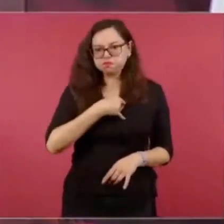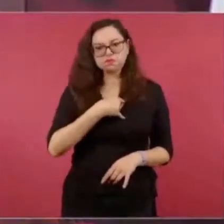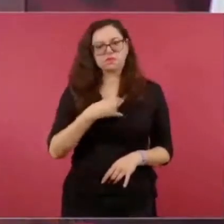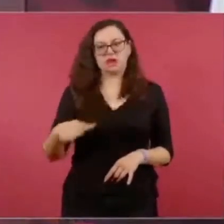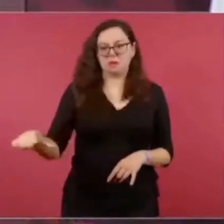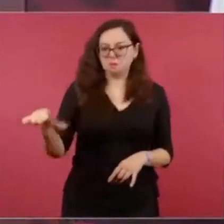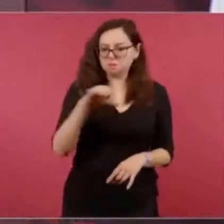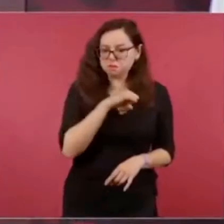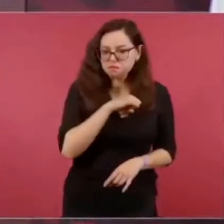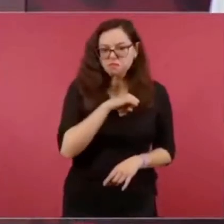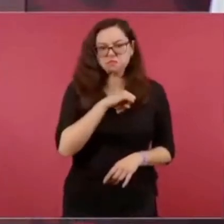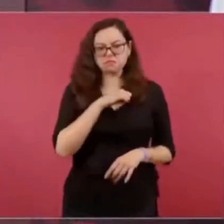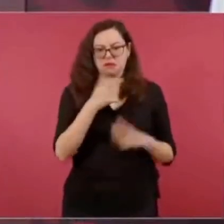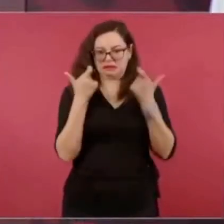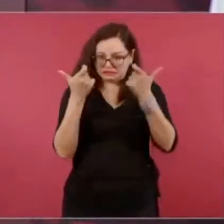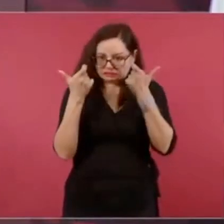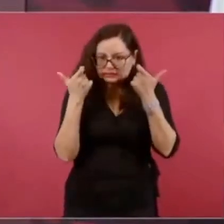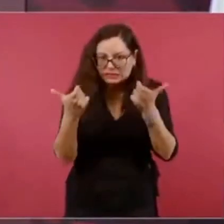Bueno,